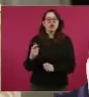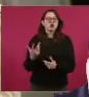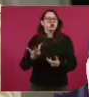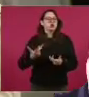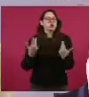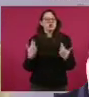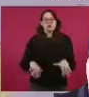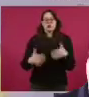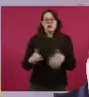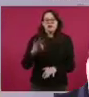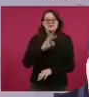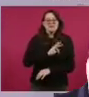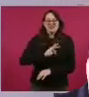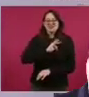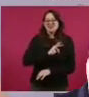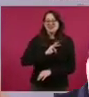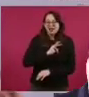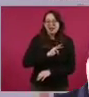tu tenacidad, por tu